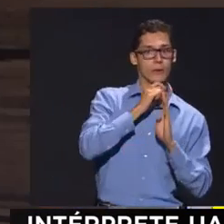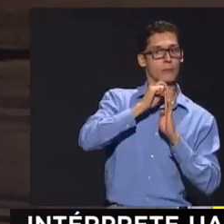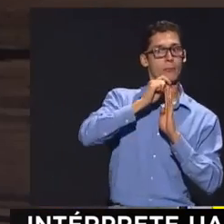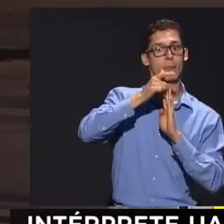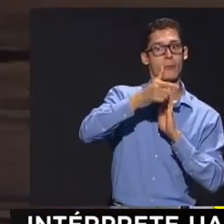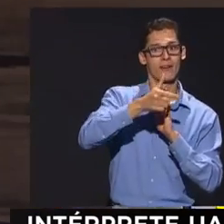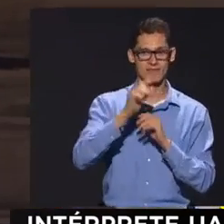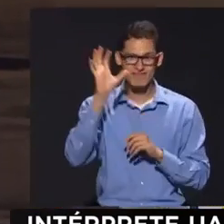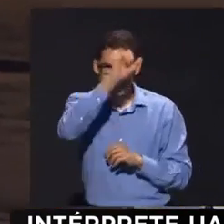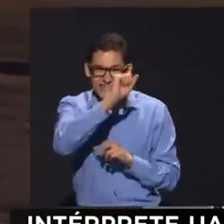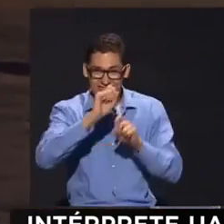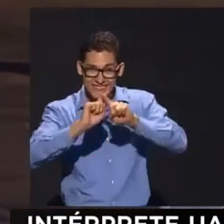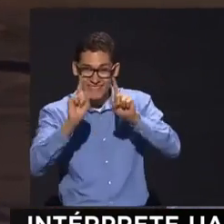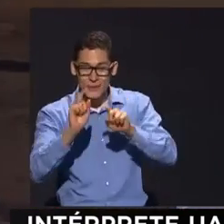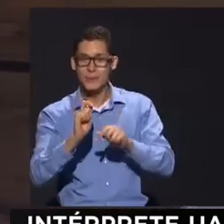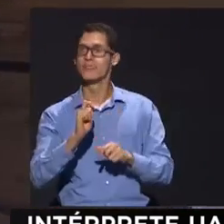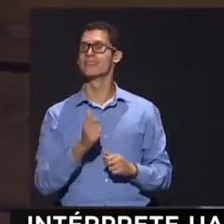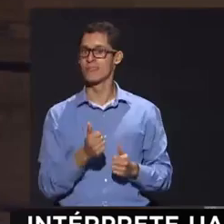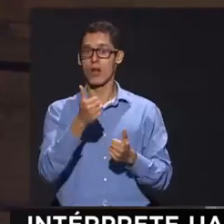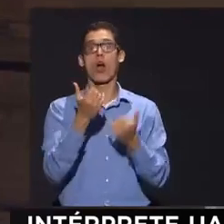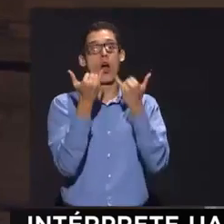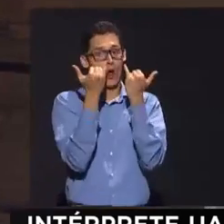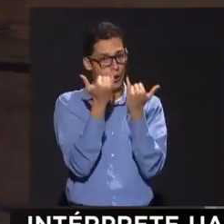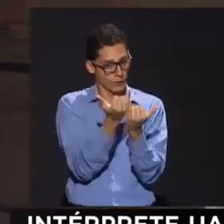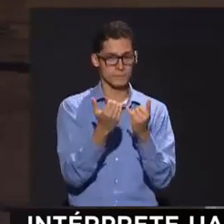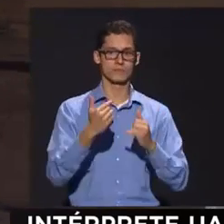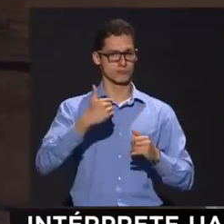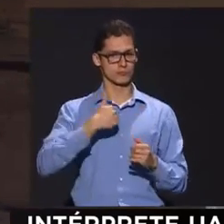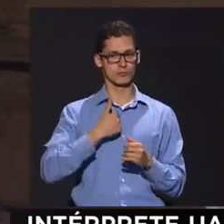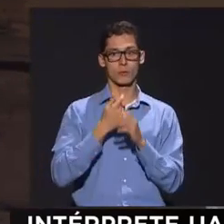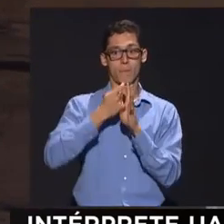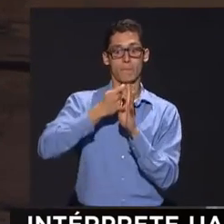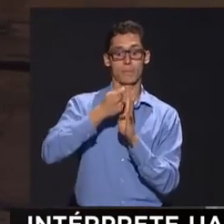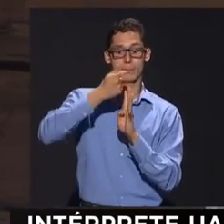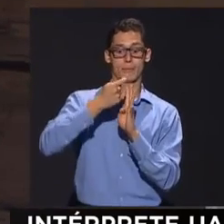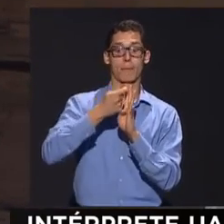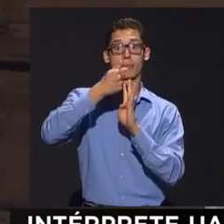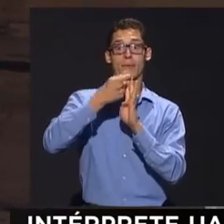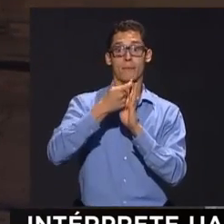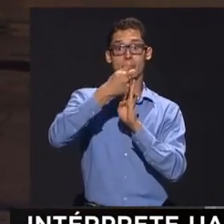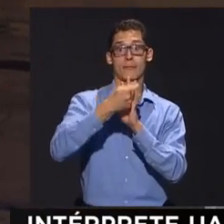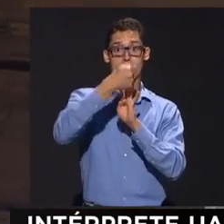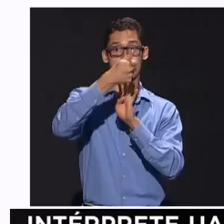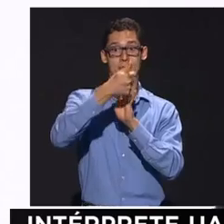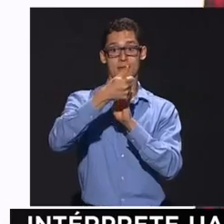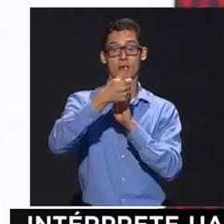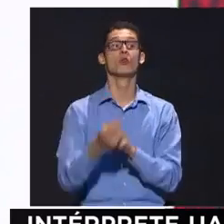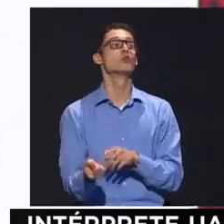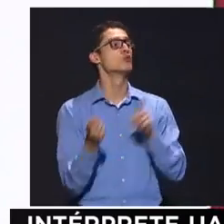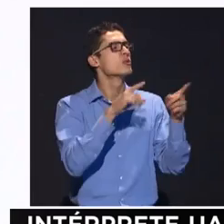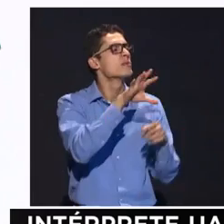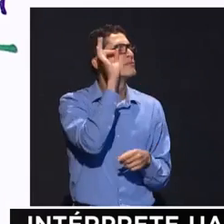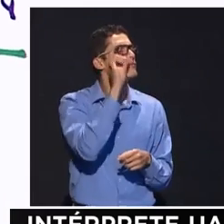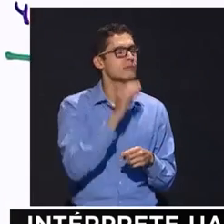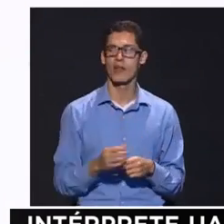ven como suena y ahora yo cambio yo voy a hacer todas las cortinas de abajo 1 2 3 4 y tú cuál